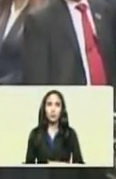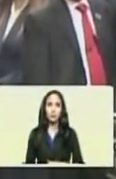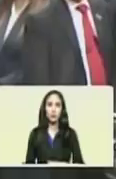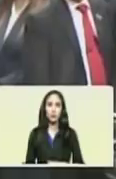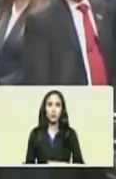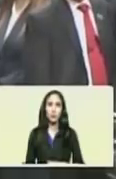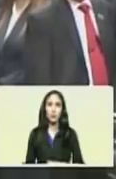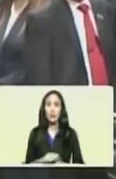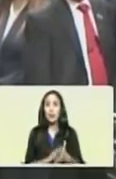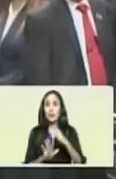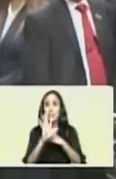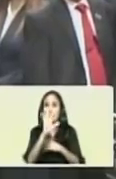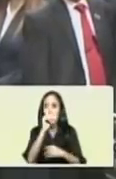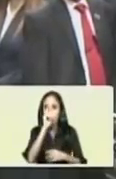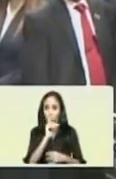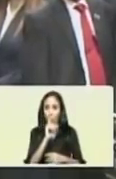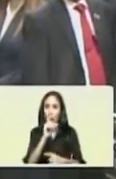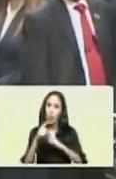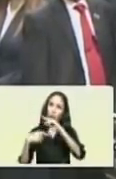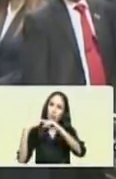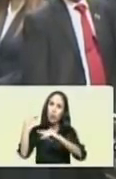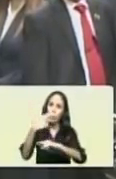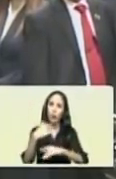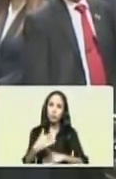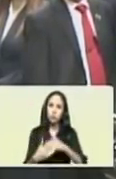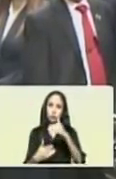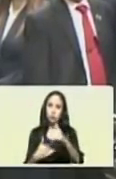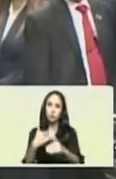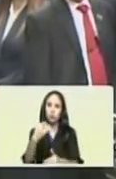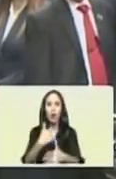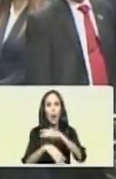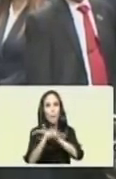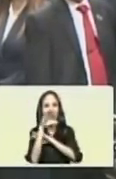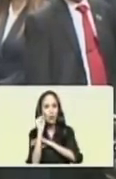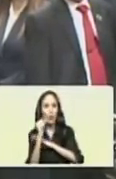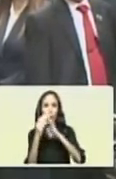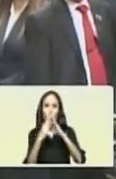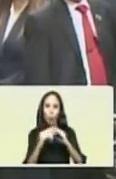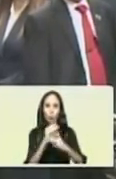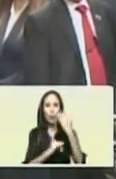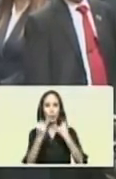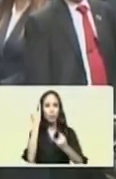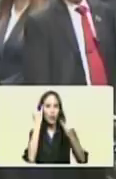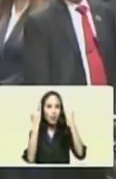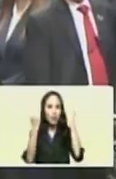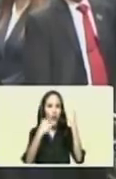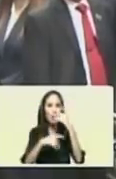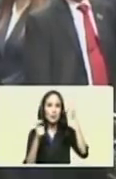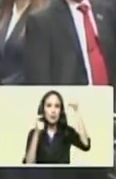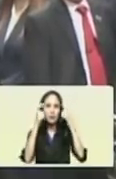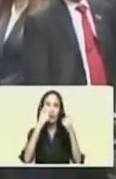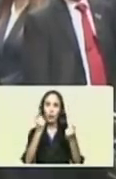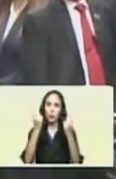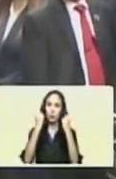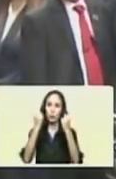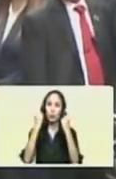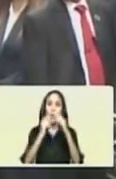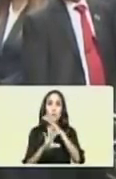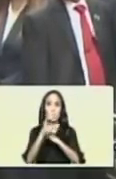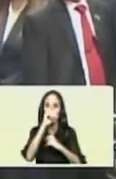pero cinco años después hemos aprendido todas las elecciones cinco años